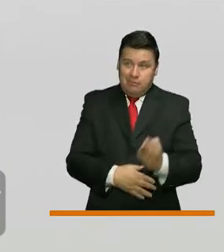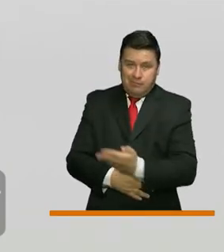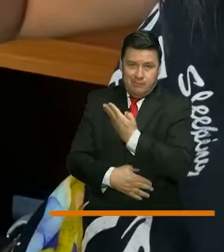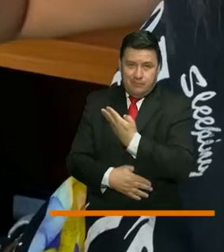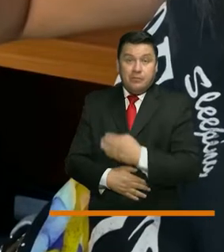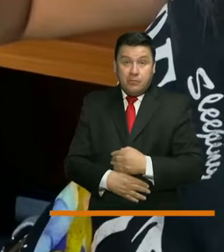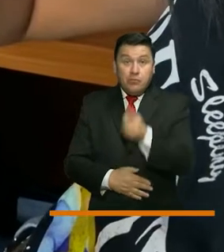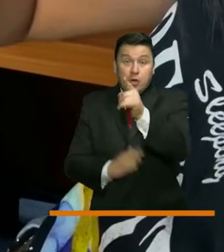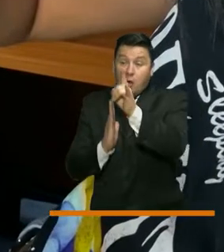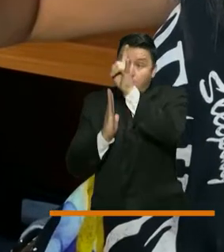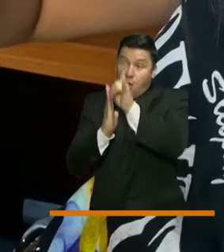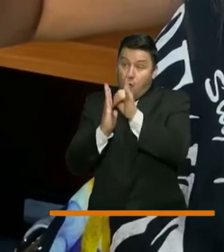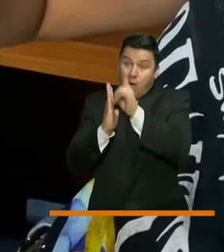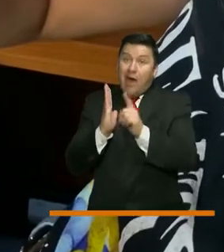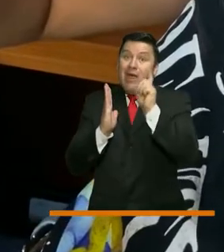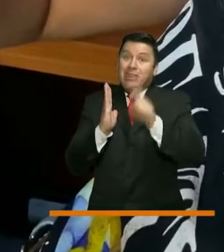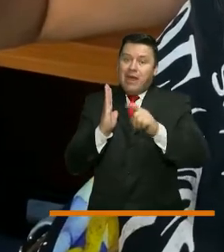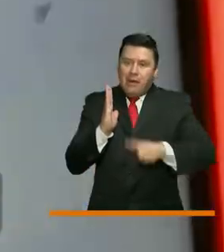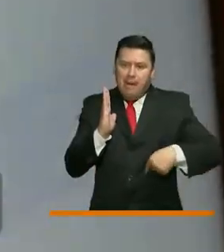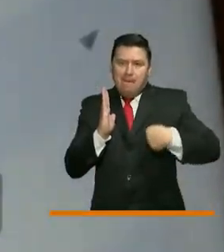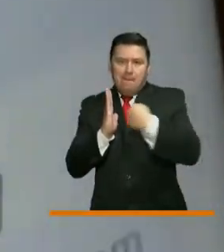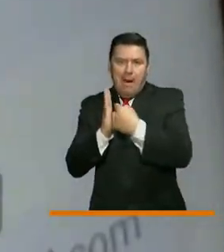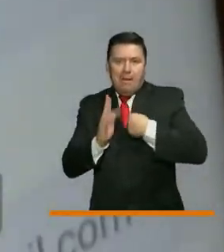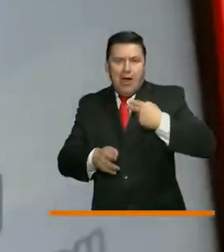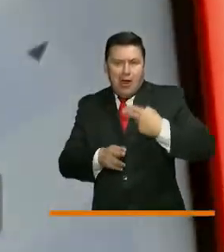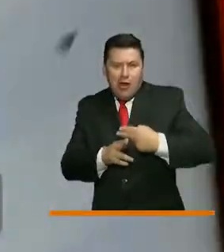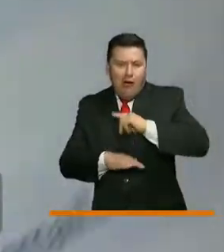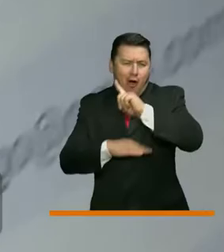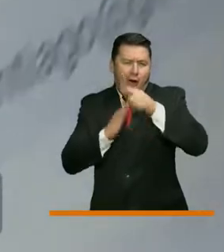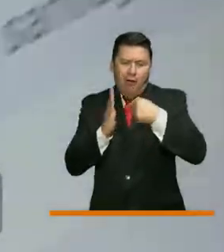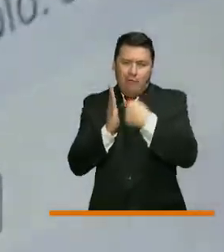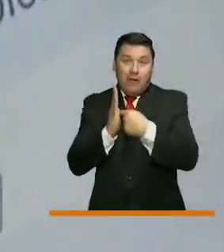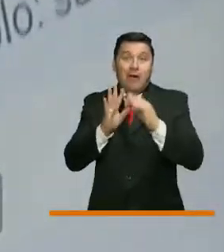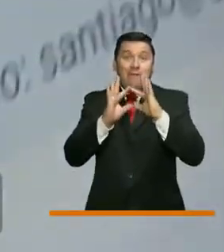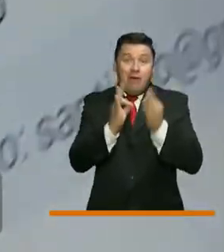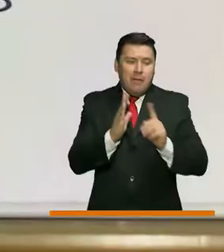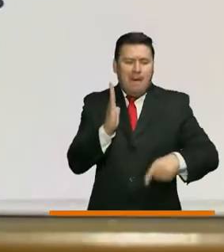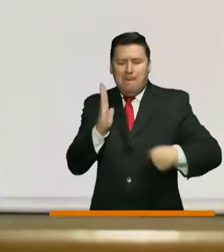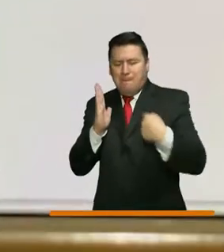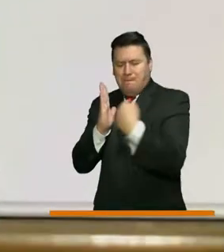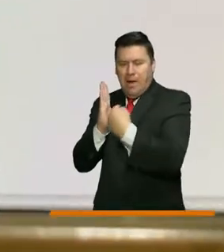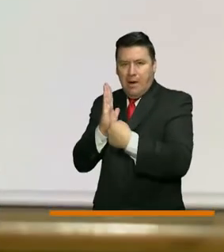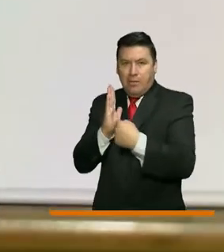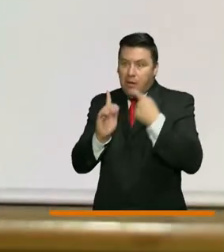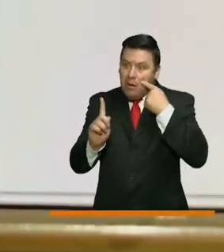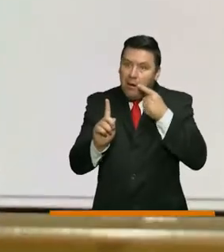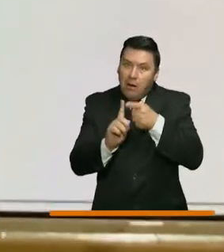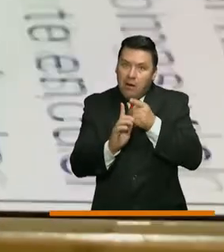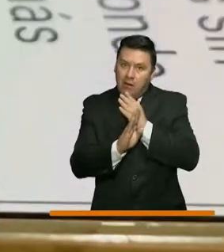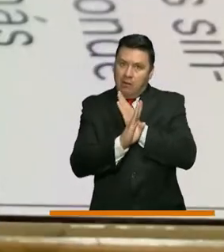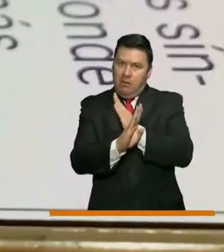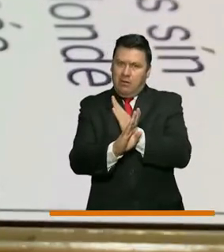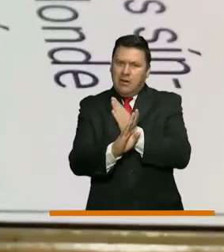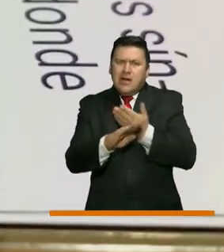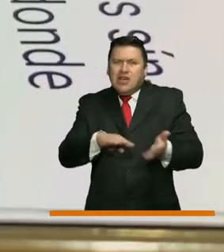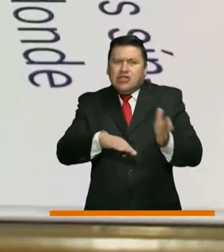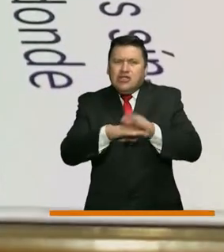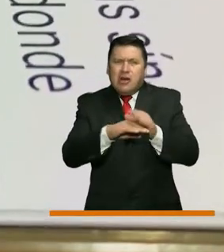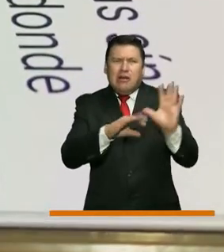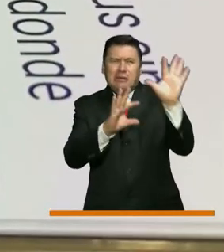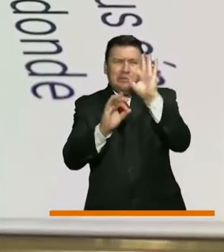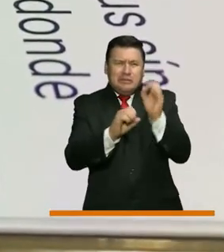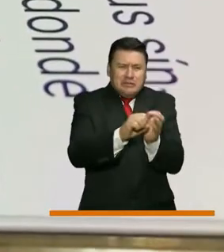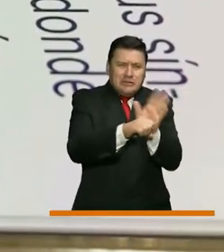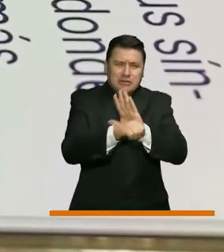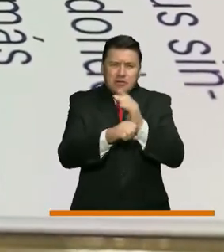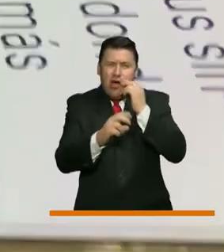Colombia. Al descargarla debes registrarte con tus datos personales y los de tu familia para protegerlos y conocer todo acerca de la